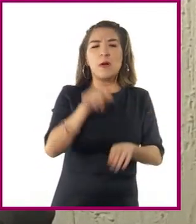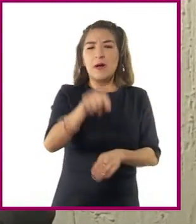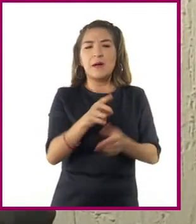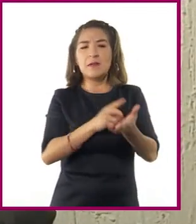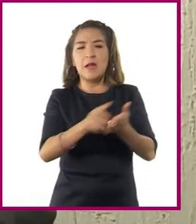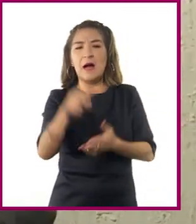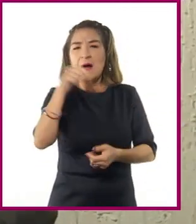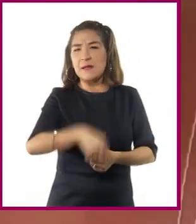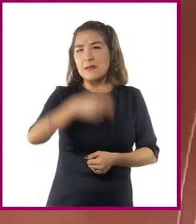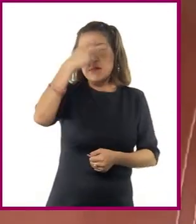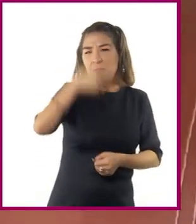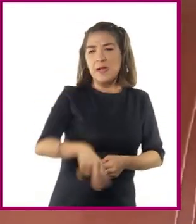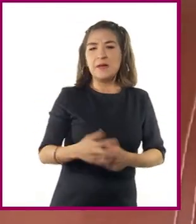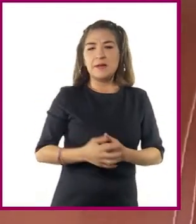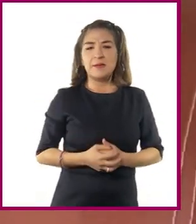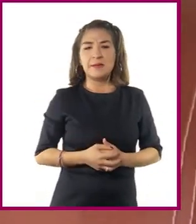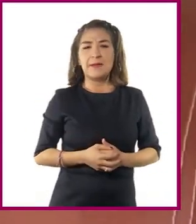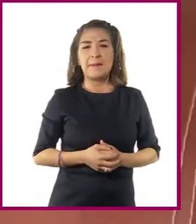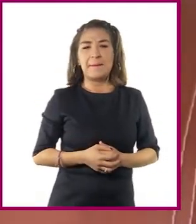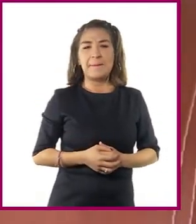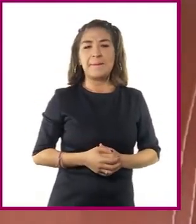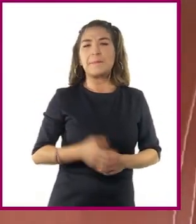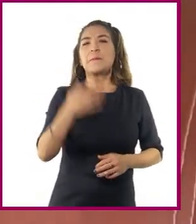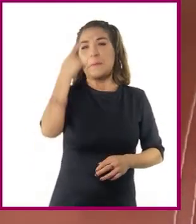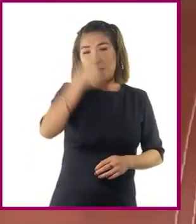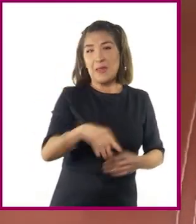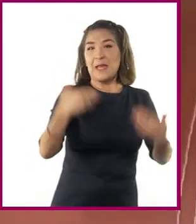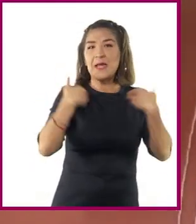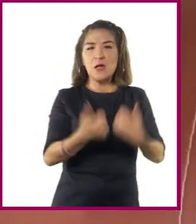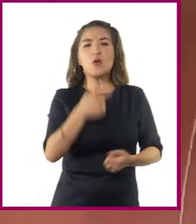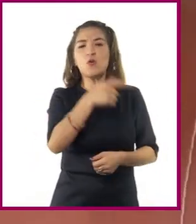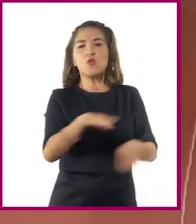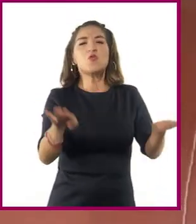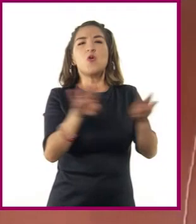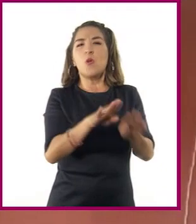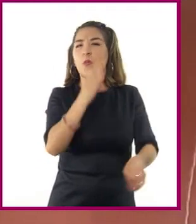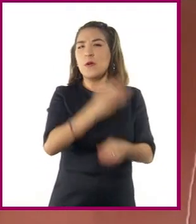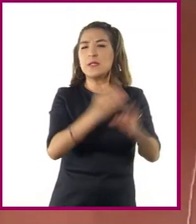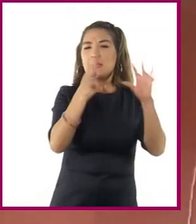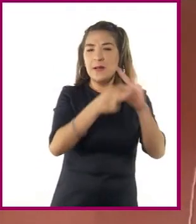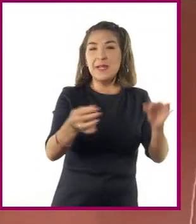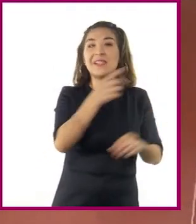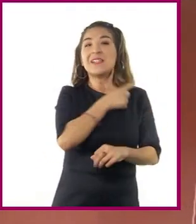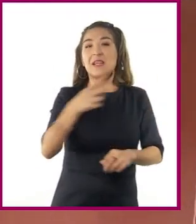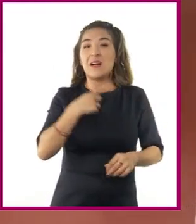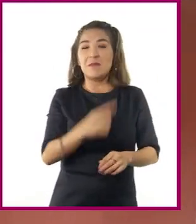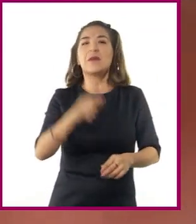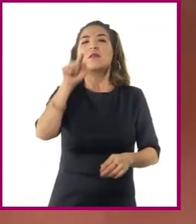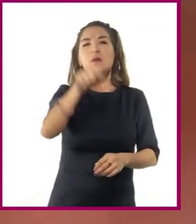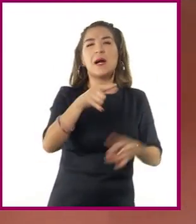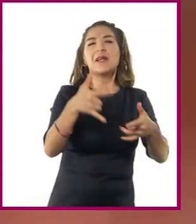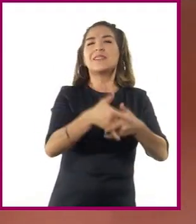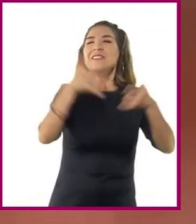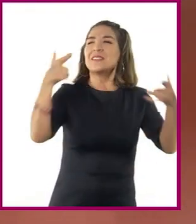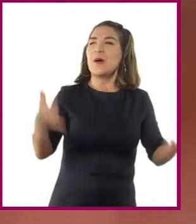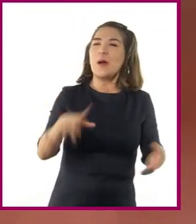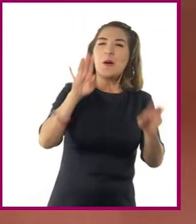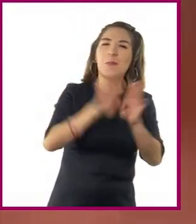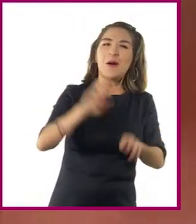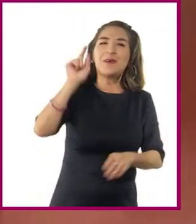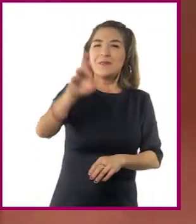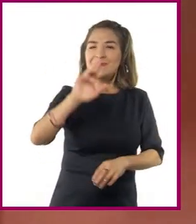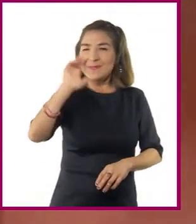en México? Bien, para entender cómo hemos llegado hasta aquí, tenemos que viajar en la historia y hacer uso de la